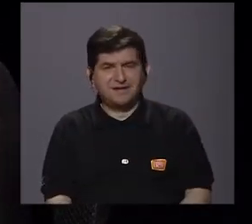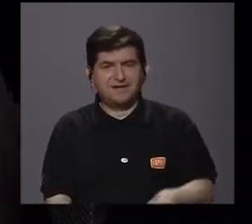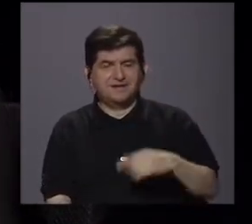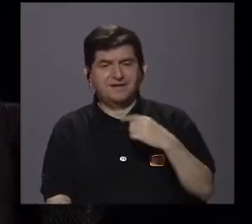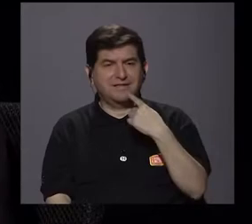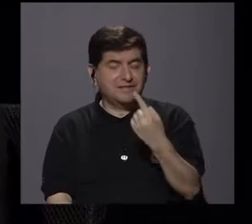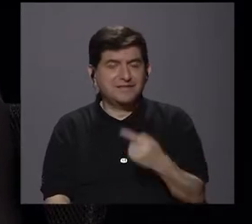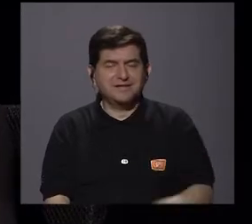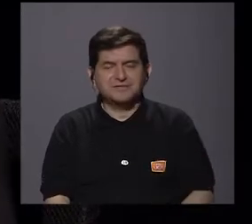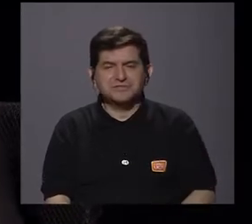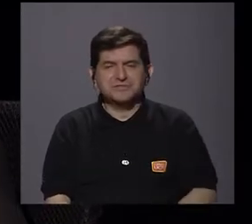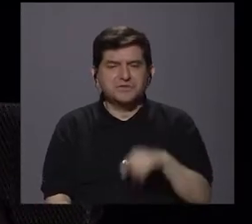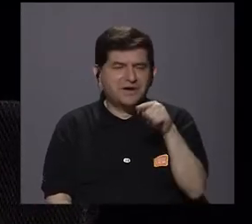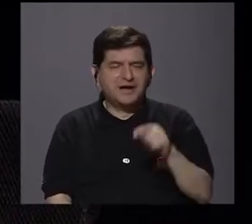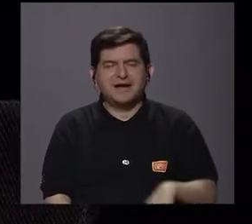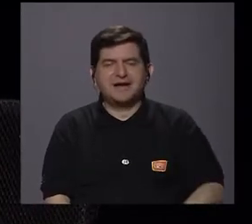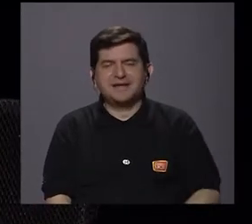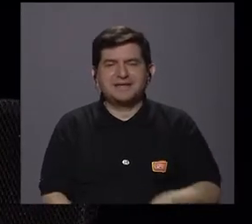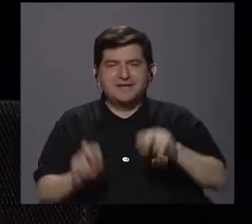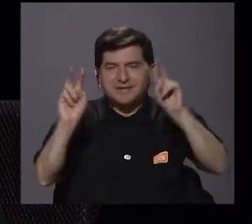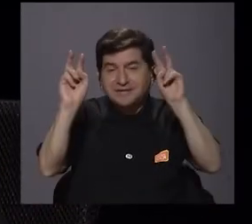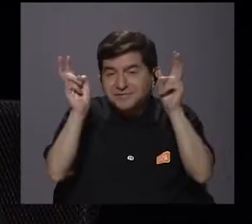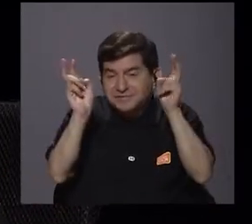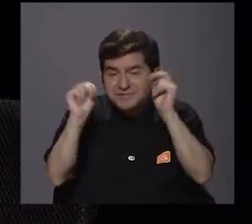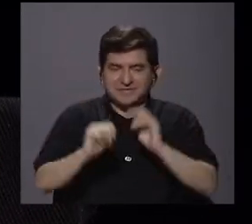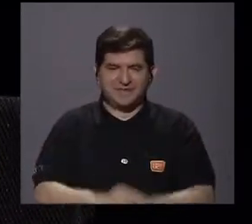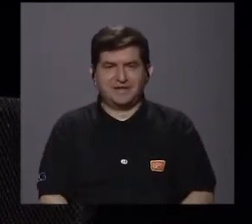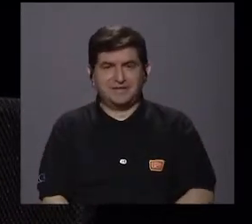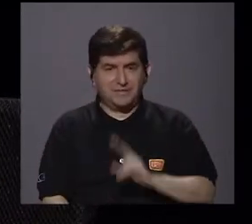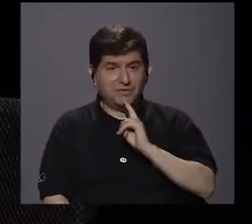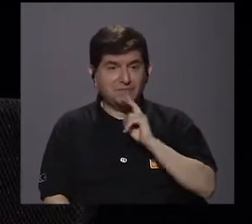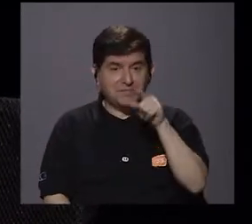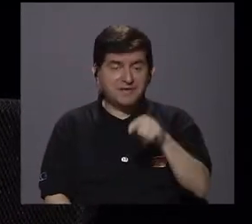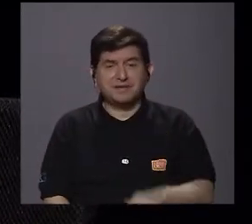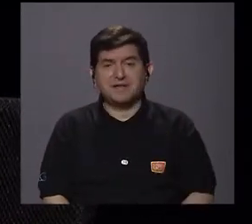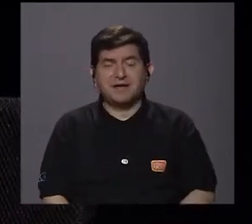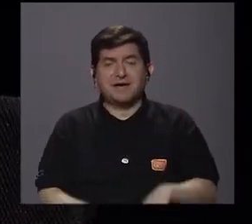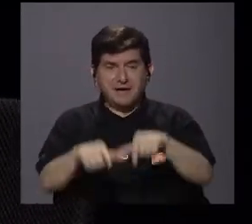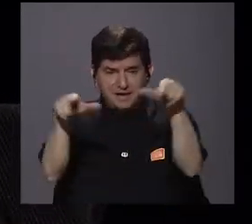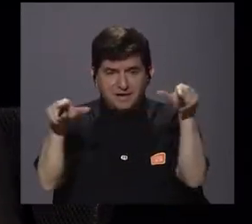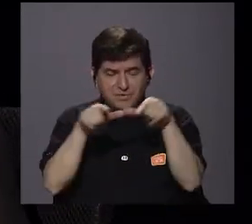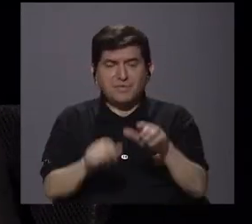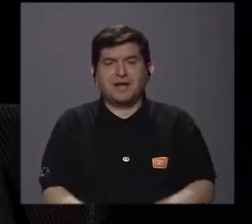minúscula y entre comillas, porque en realidad es Palestina, ocupada.